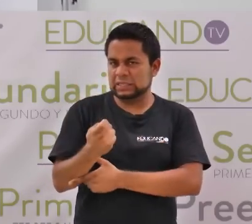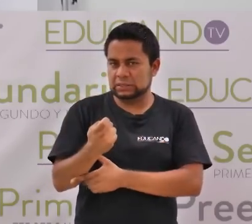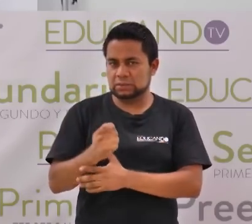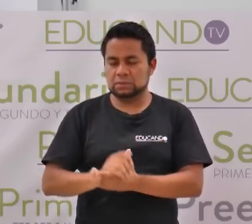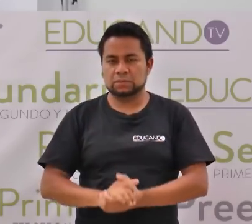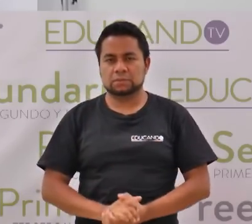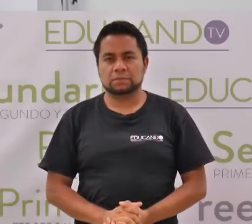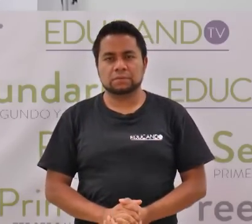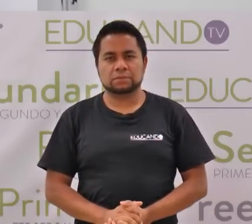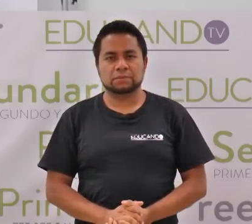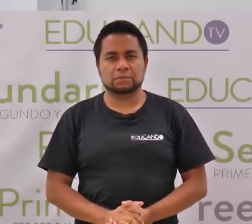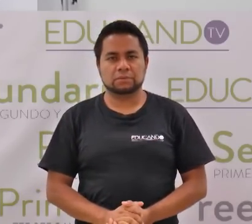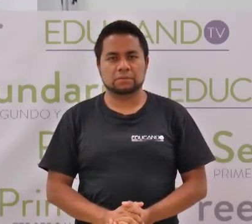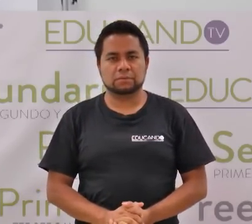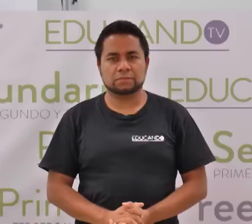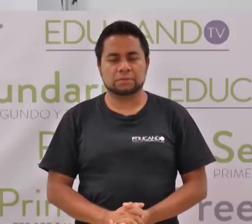social?